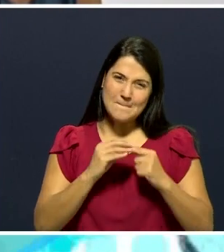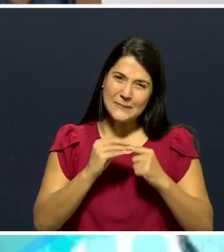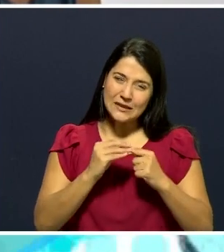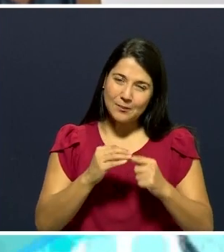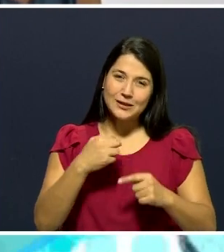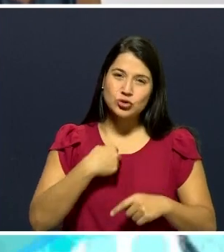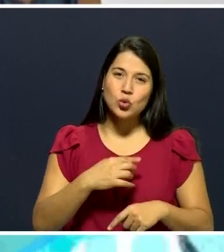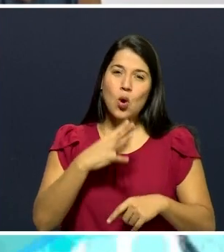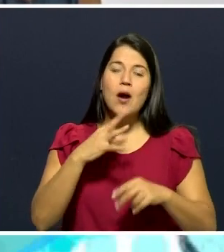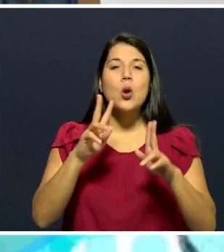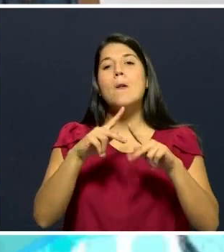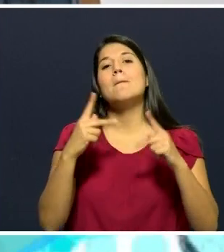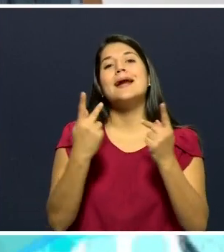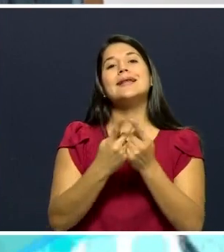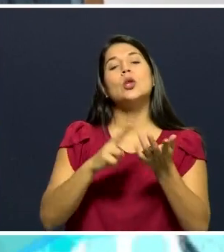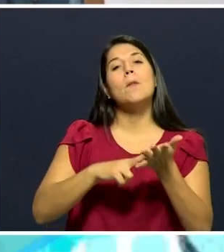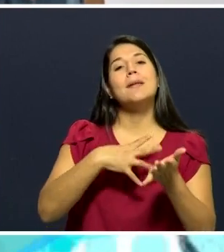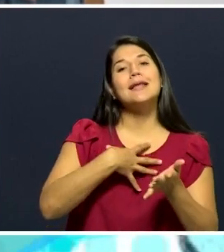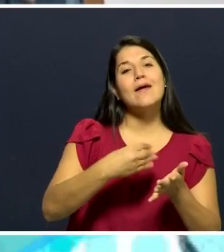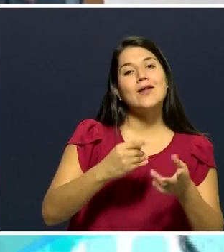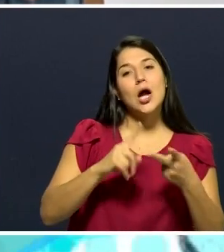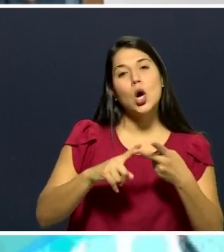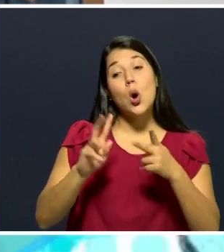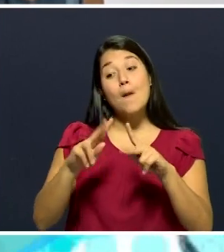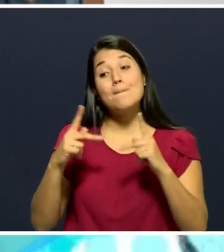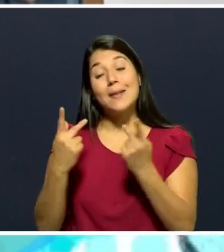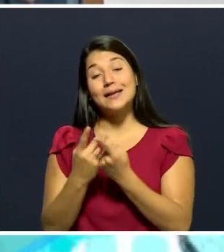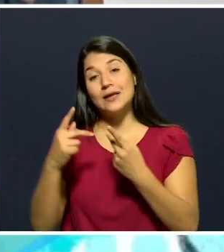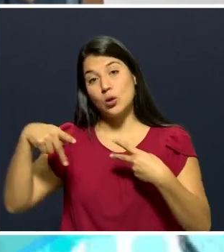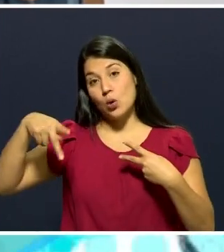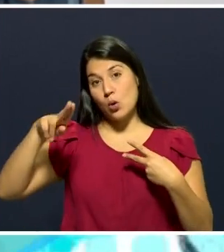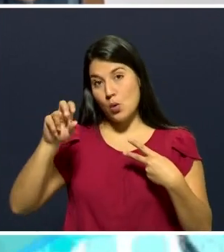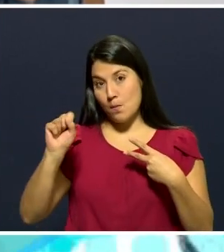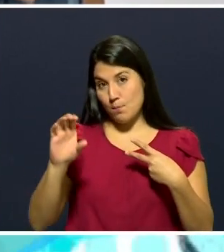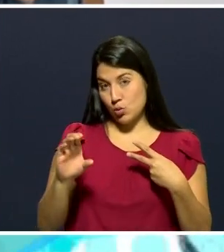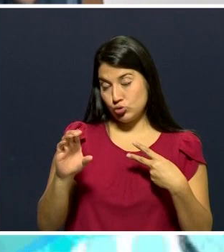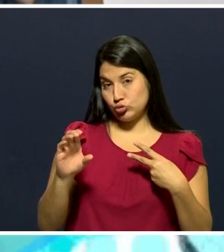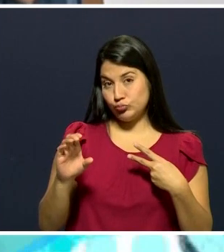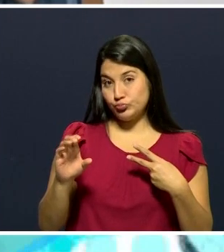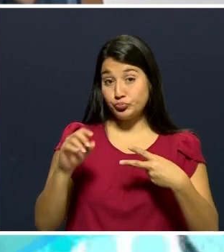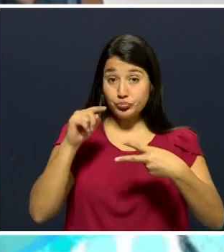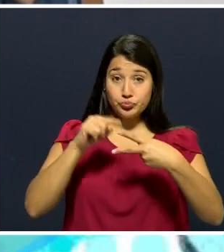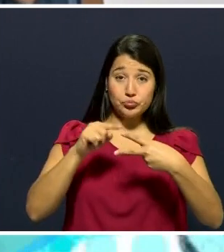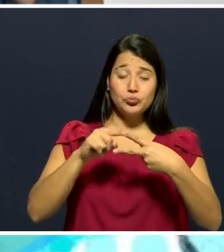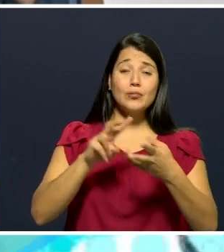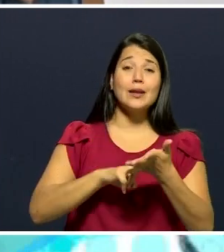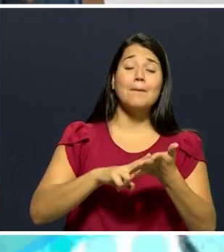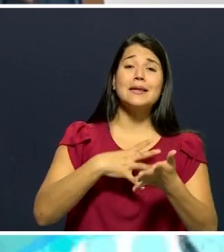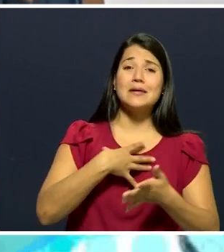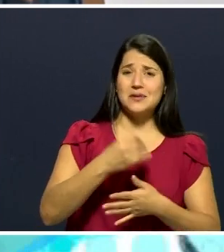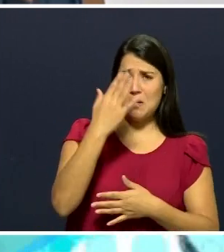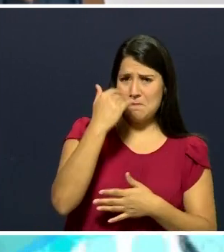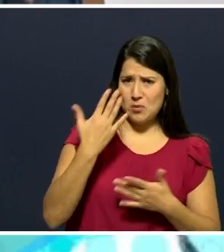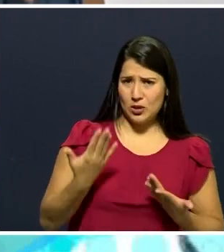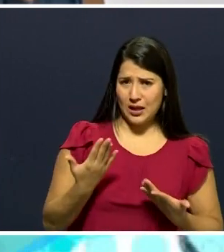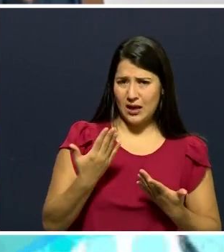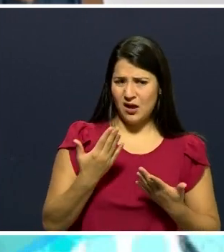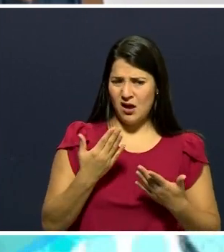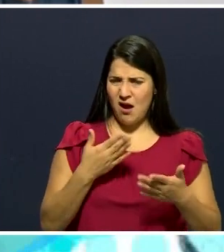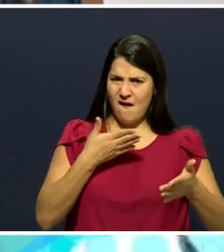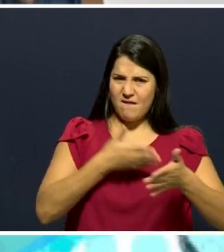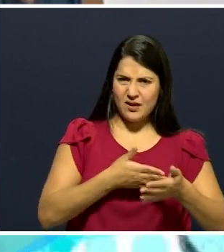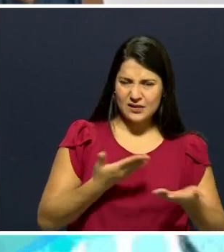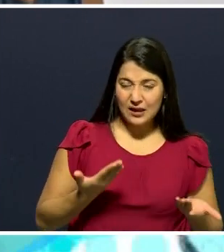al Partido Liberación Nacional y al Partido Unidad Social Cristiana. En el caso de Liberación Nacional, que creo que sin duda